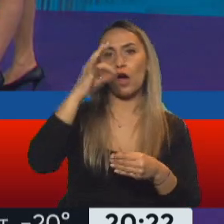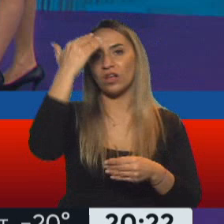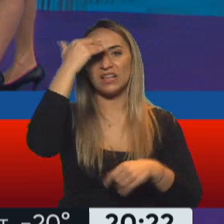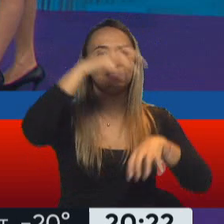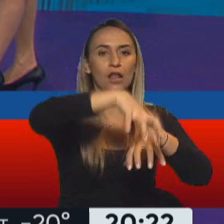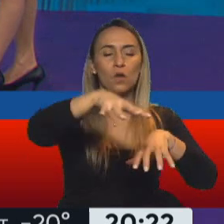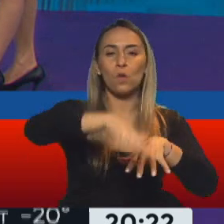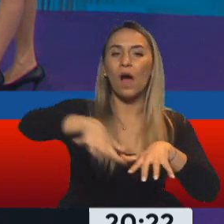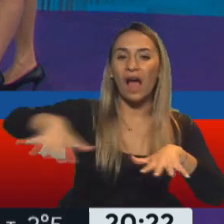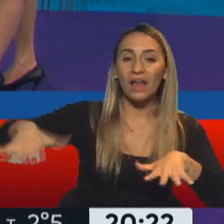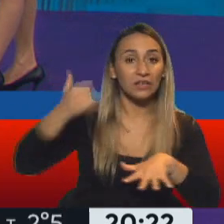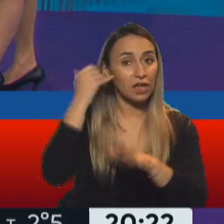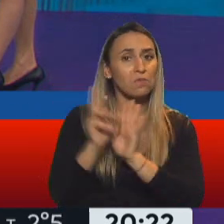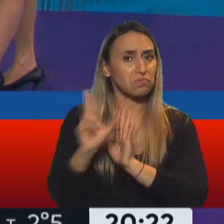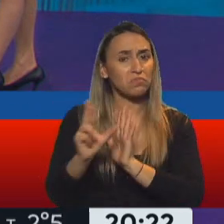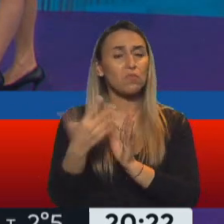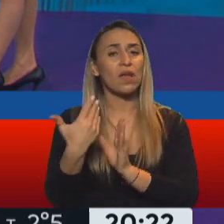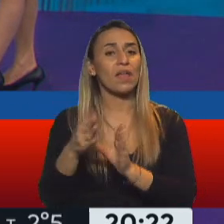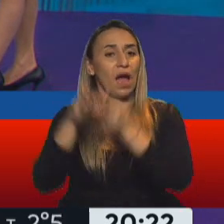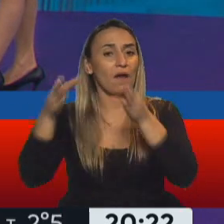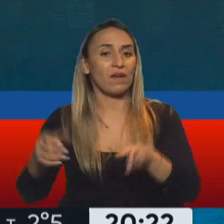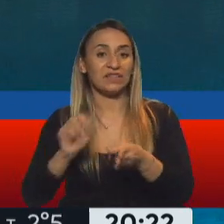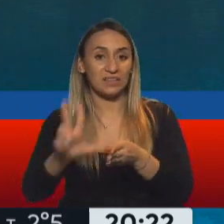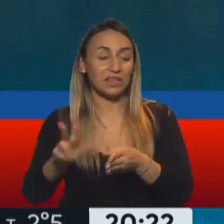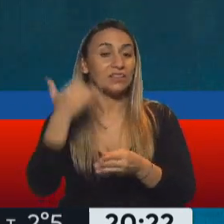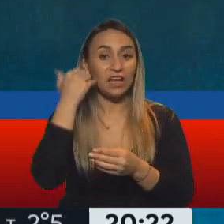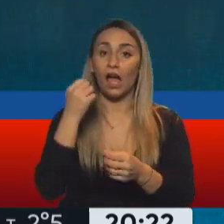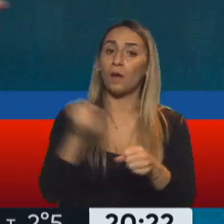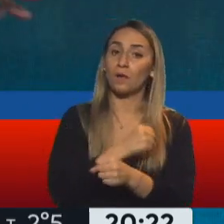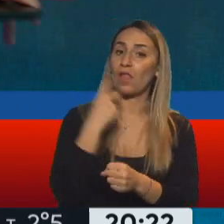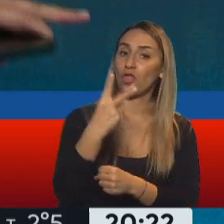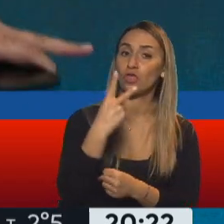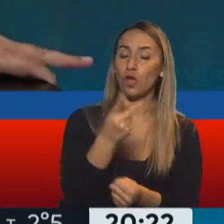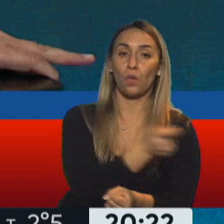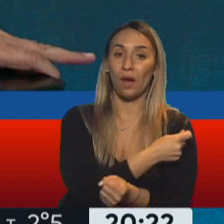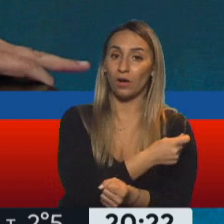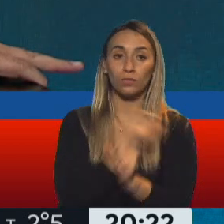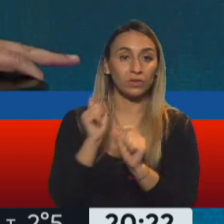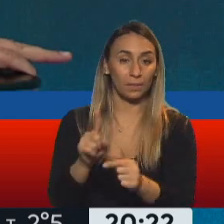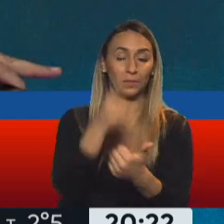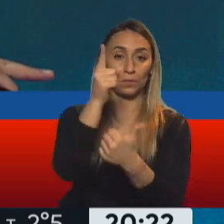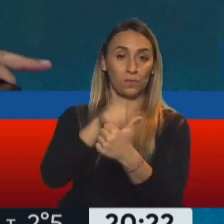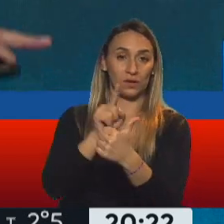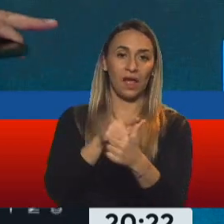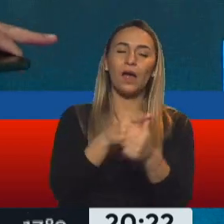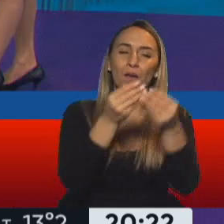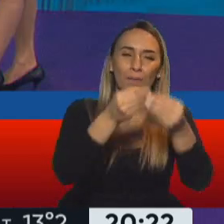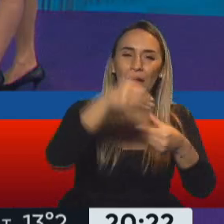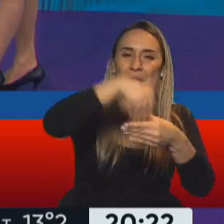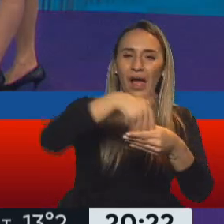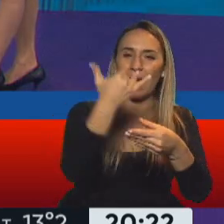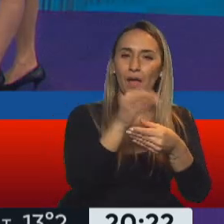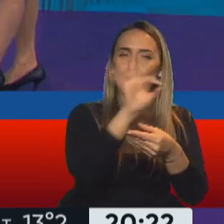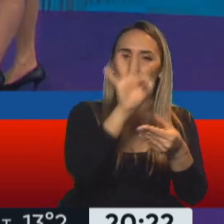empezar la fase 3. India tiene autorizada dos vacunas indias en su país, una es de virus inactivado, la de